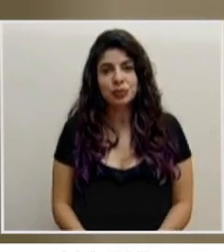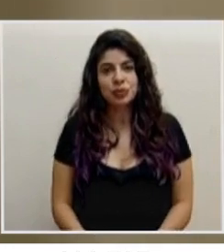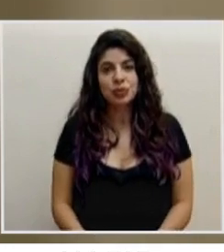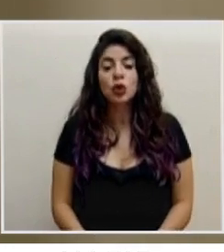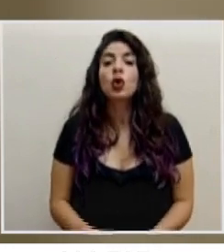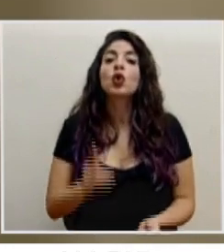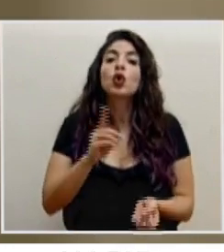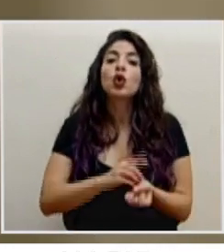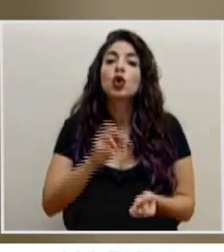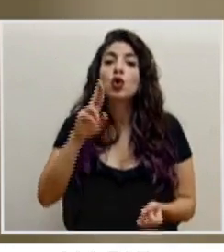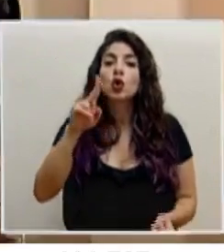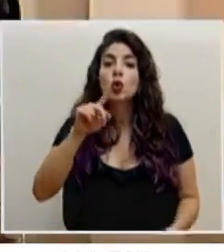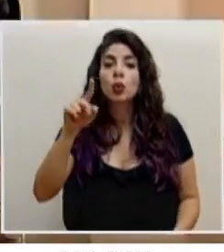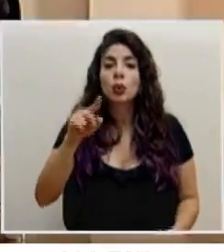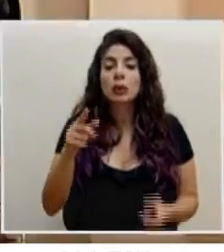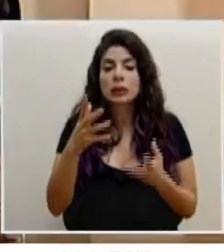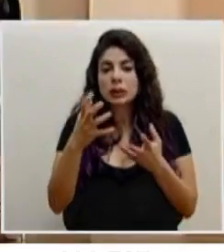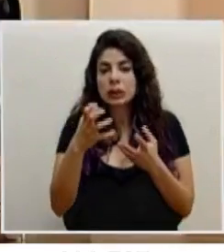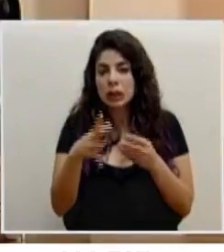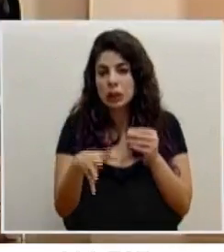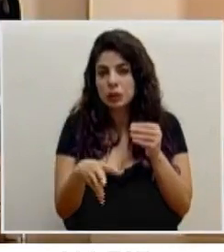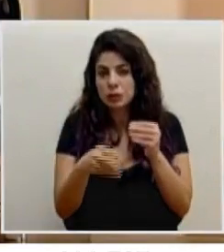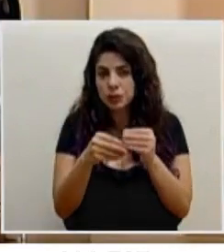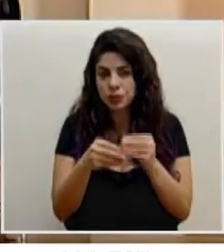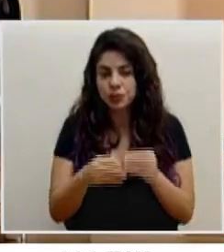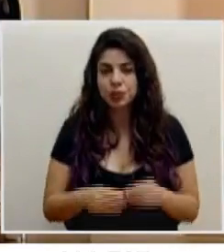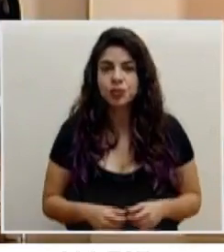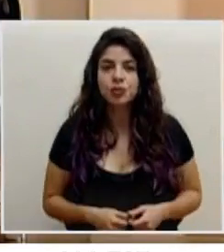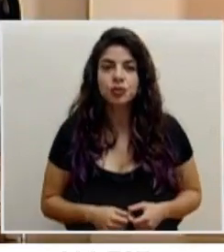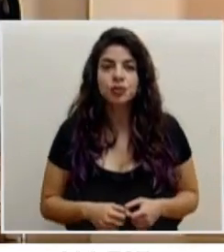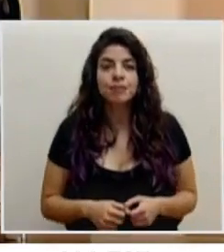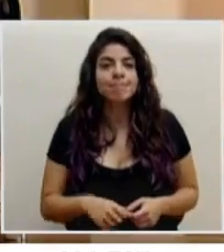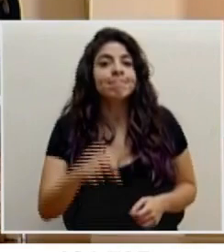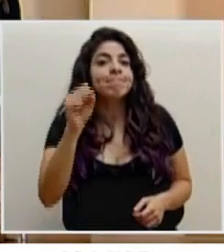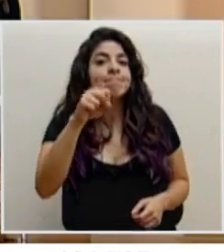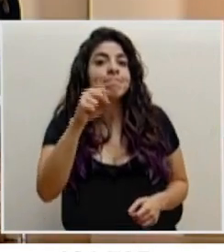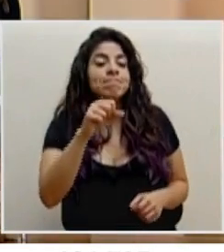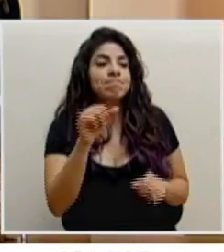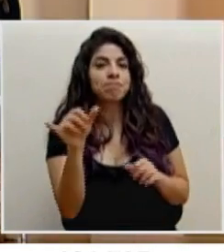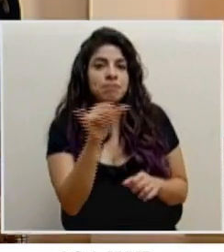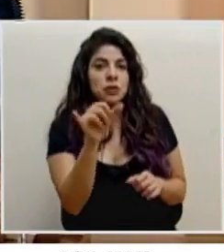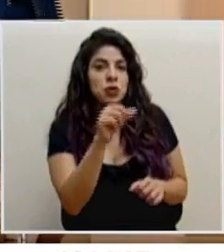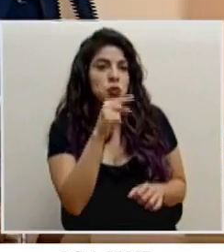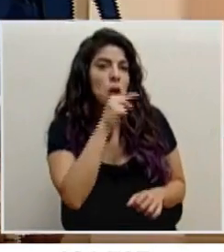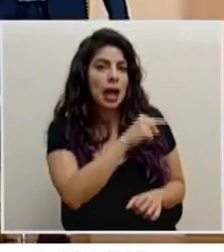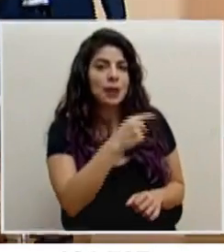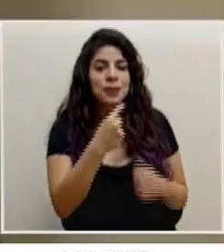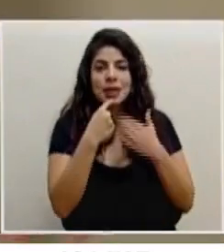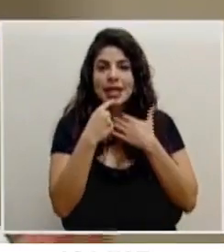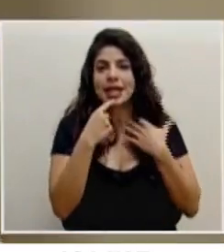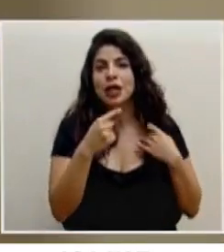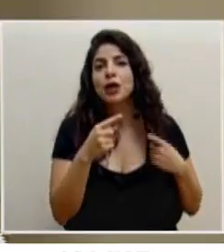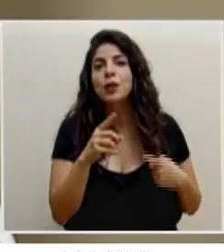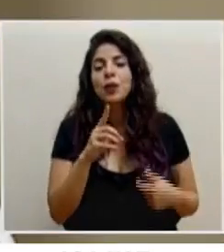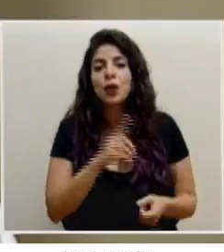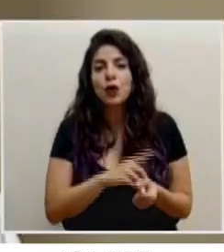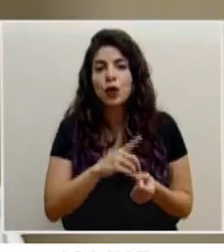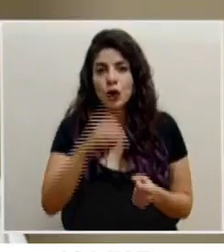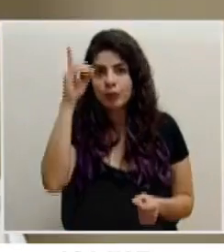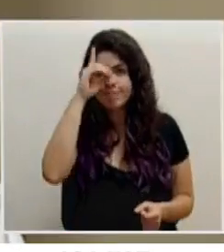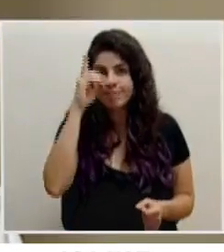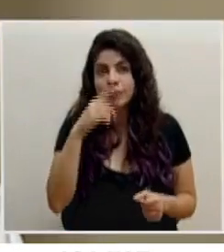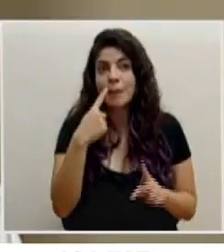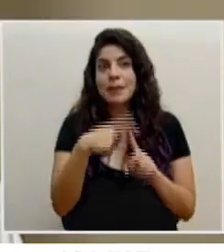El doctor Ruiz quiere hacer una precisión. Sí, en la misma línea de lo que decía el doctor Salas